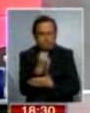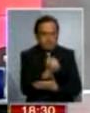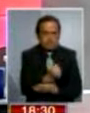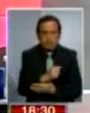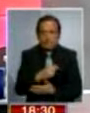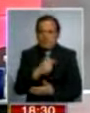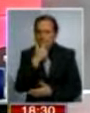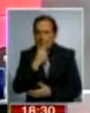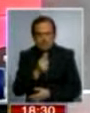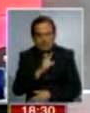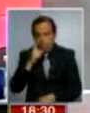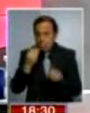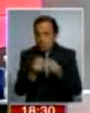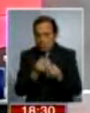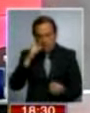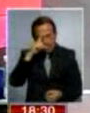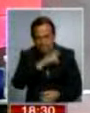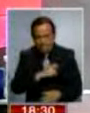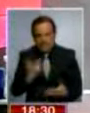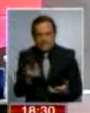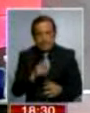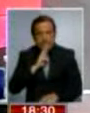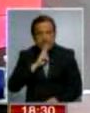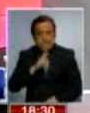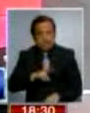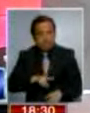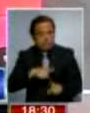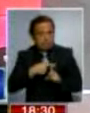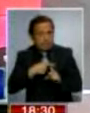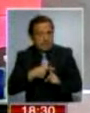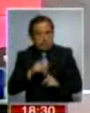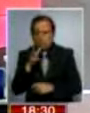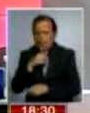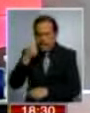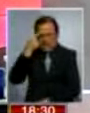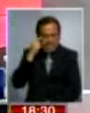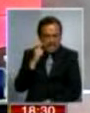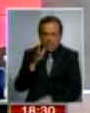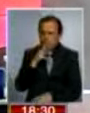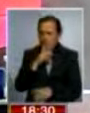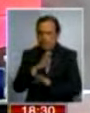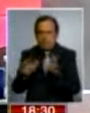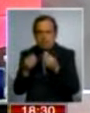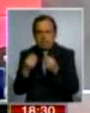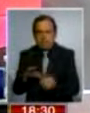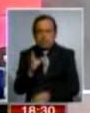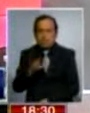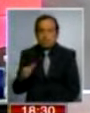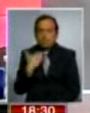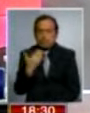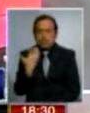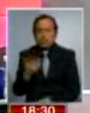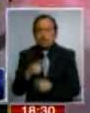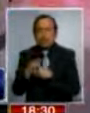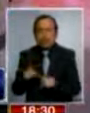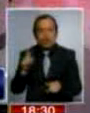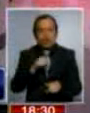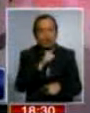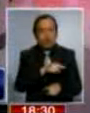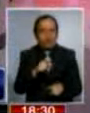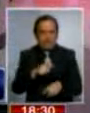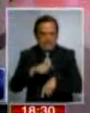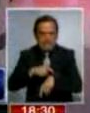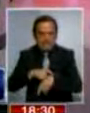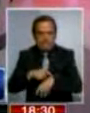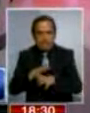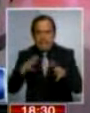muy difícil, no obstante, tenemos el resultado muy favorable. No tenemos heridos, no tenemos ningún tipo de lesionado ni pérdida de vidas humanas. Pero para el resto de los penales había más tiempo